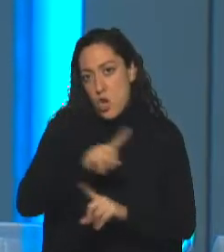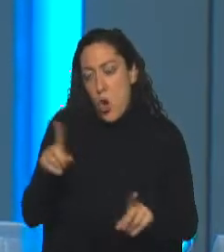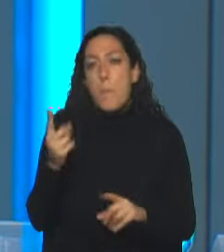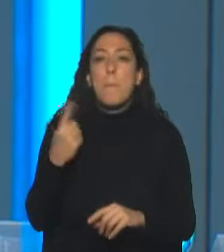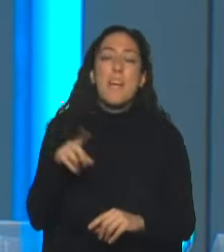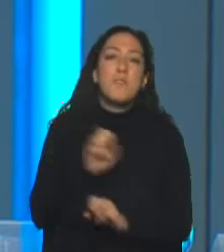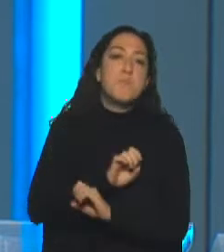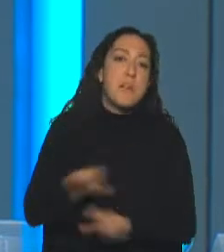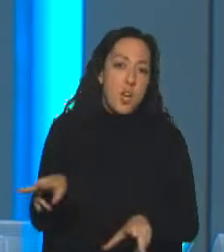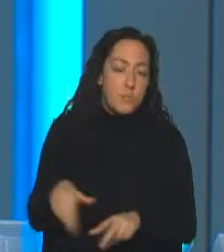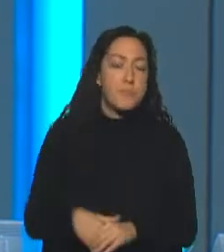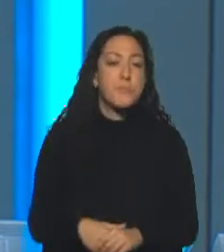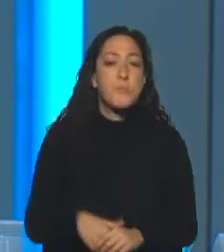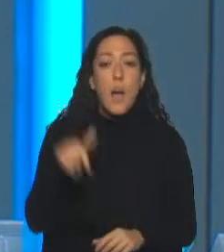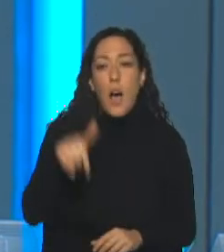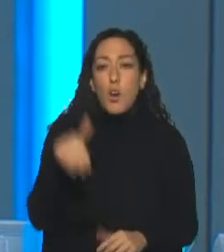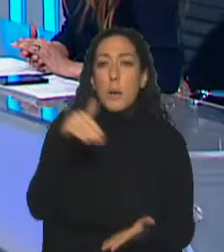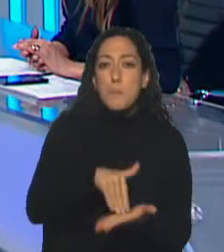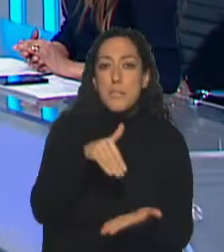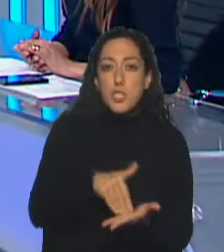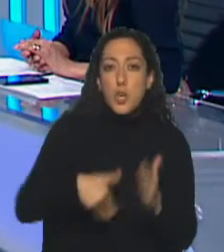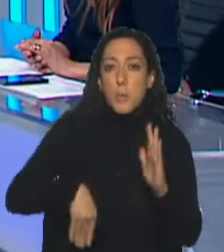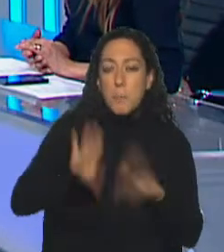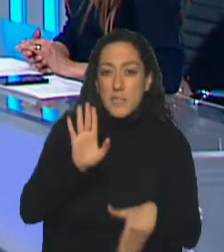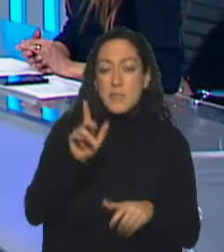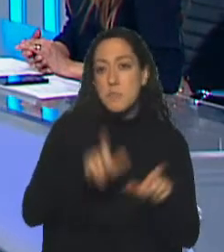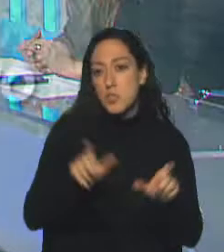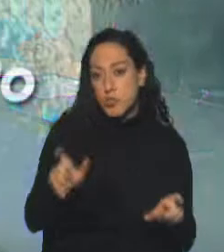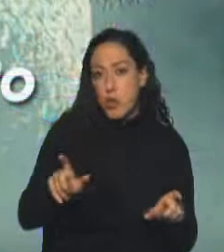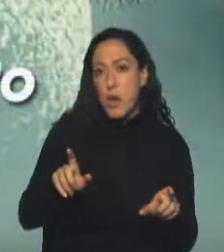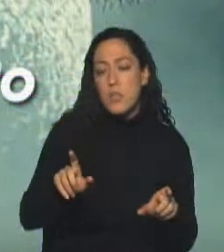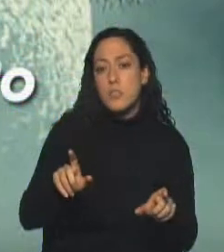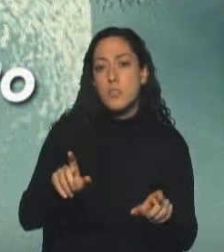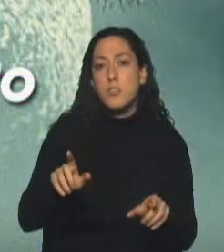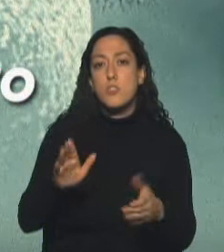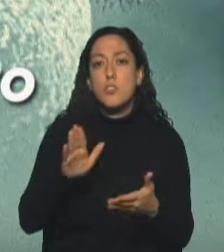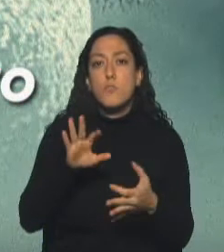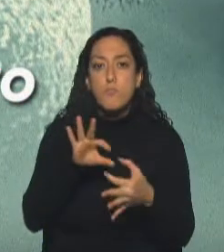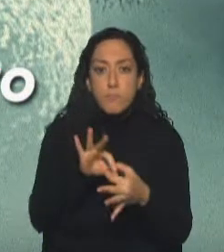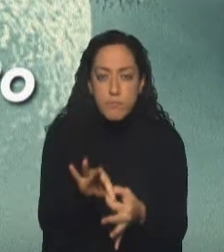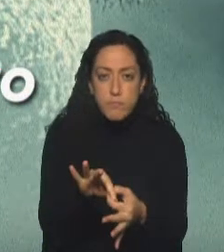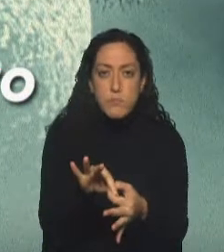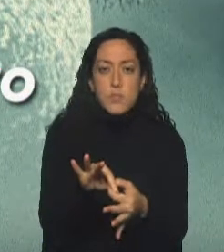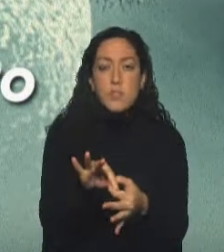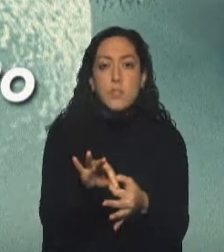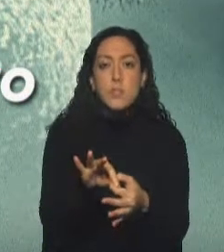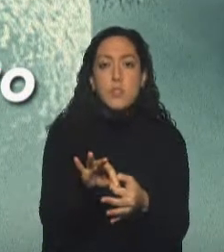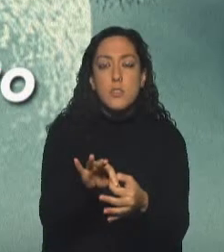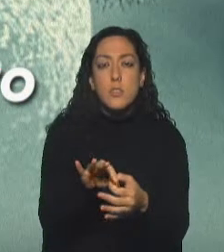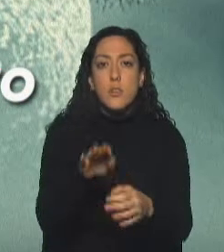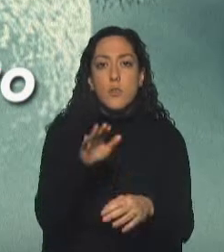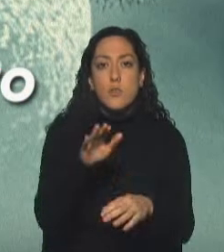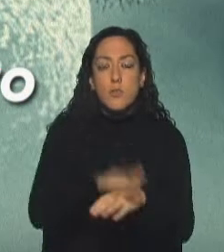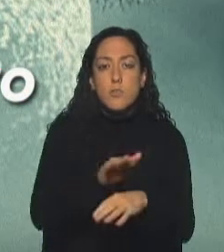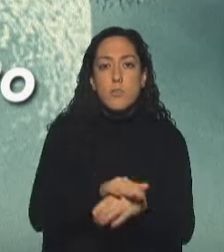más de más de un millón de personas mueren anualmente por causas directamente relacionadas con la